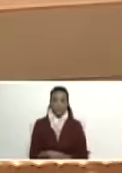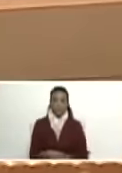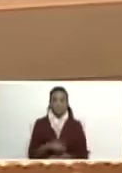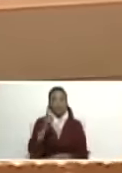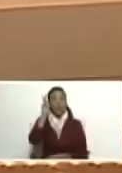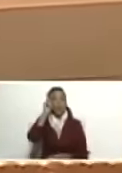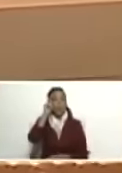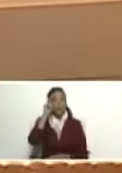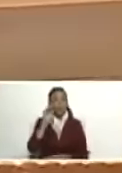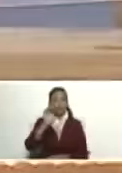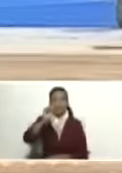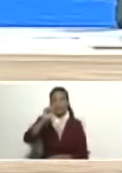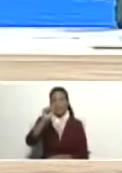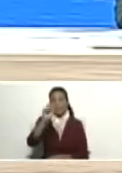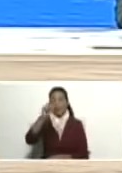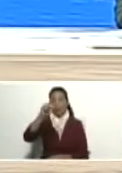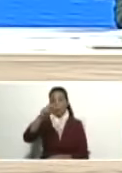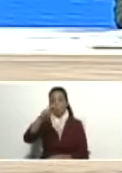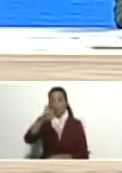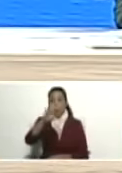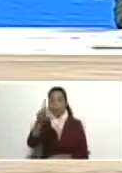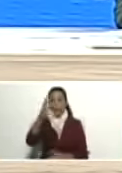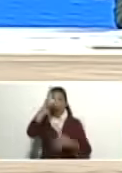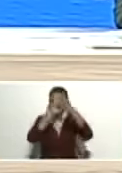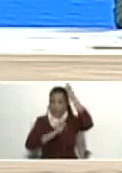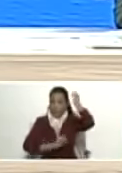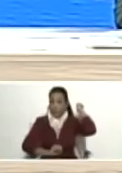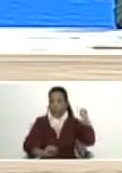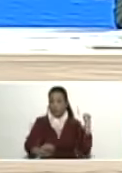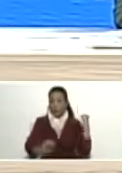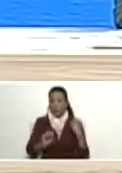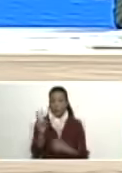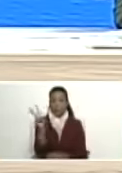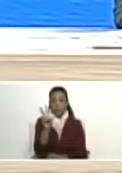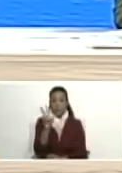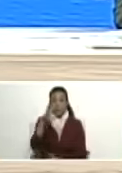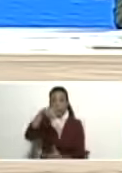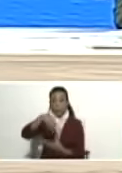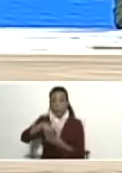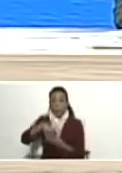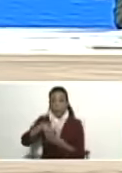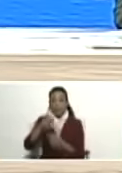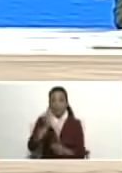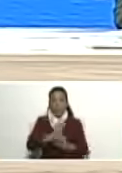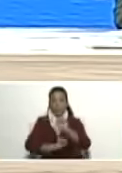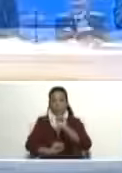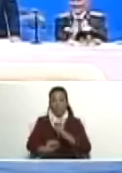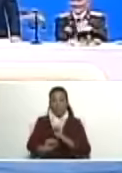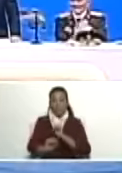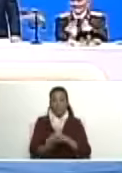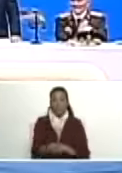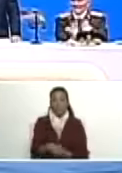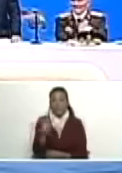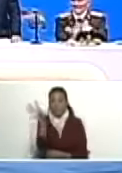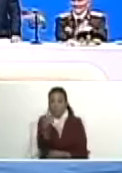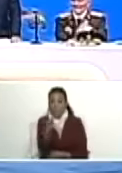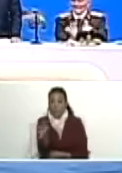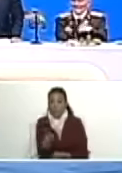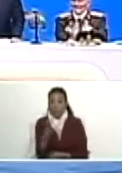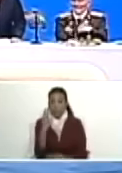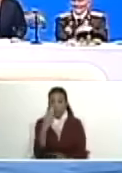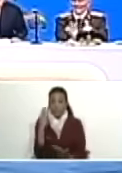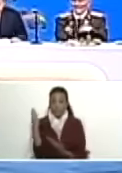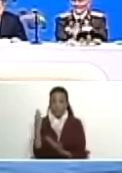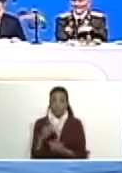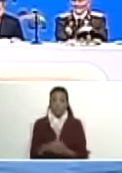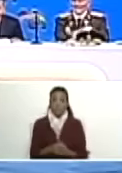Profesor Samuel Moncada, embajador de la República Bolivariana de Venezuela y agente en defensa de la Guayana Esequiba.